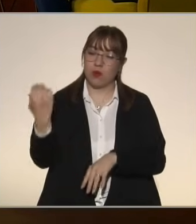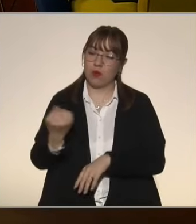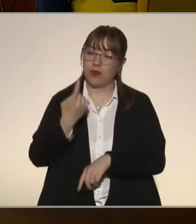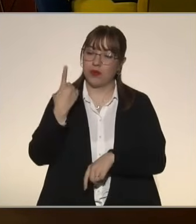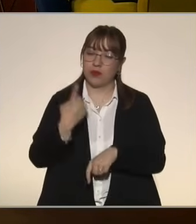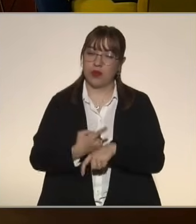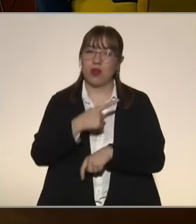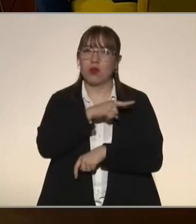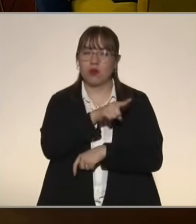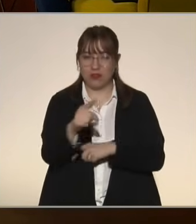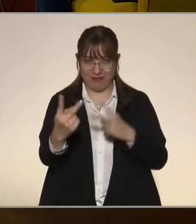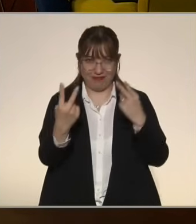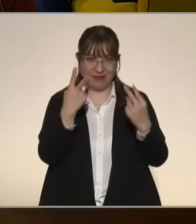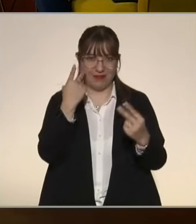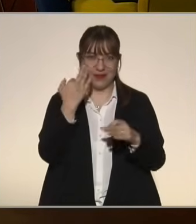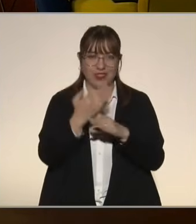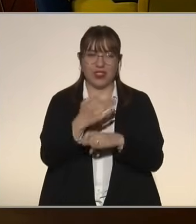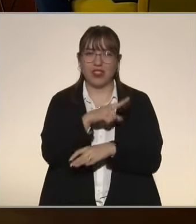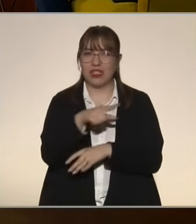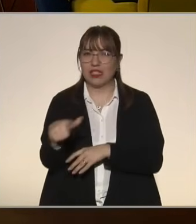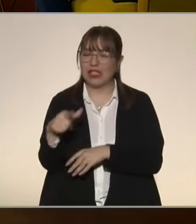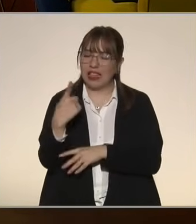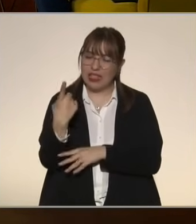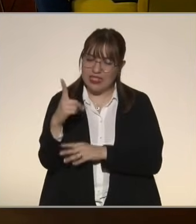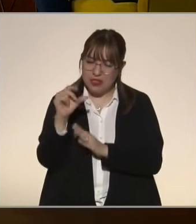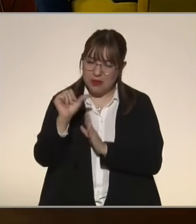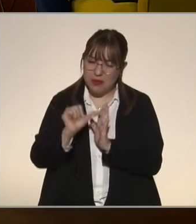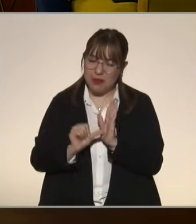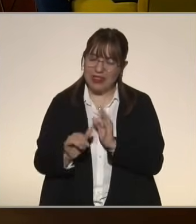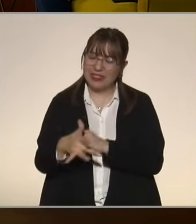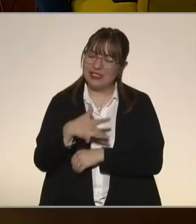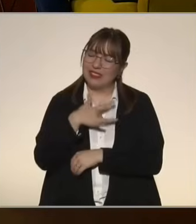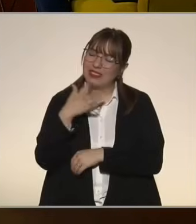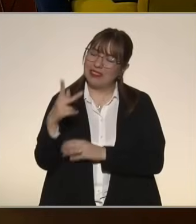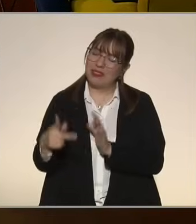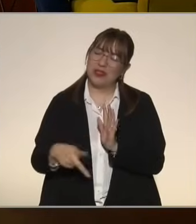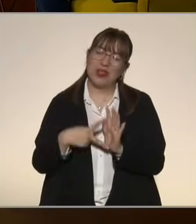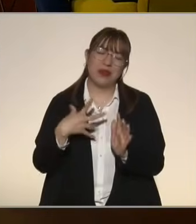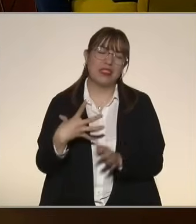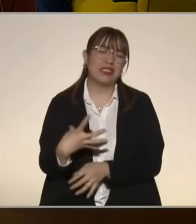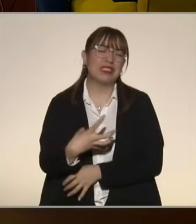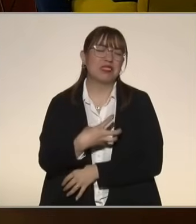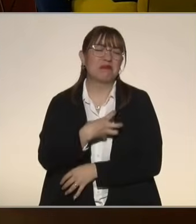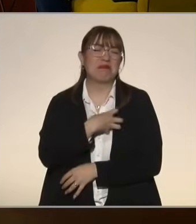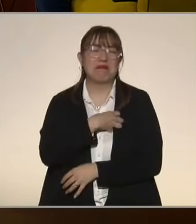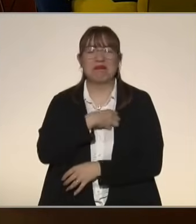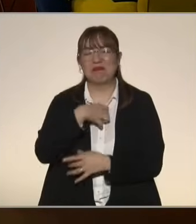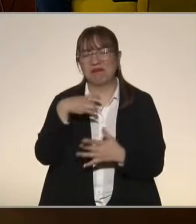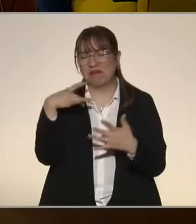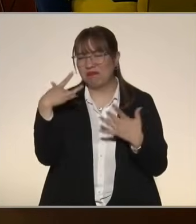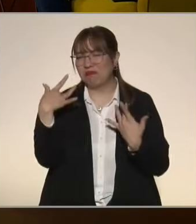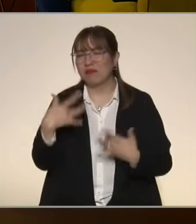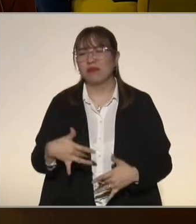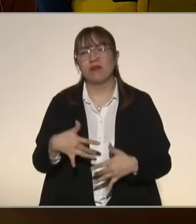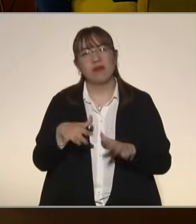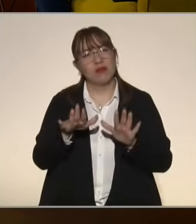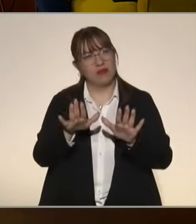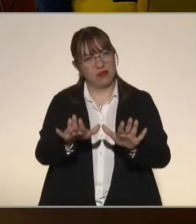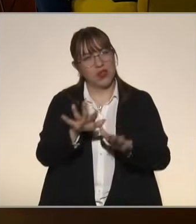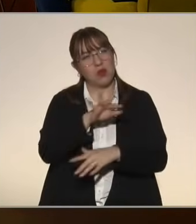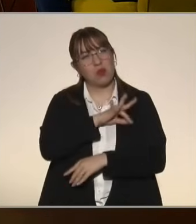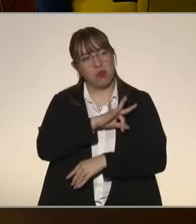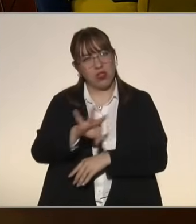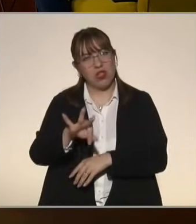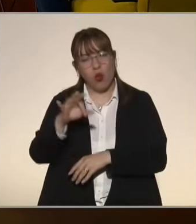están viendo están sintiendo que resurgen estos duelos, ¿no estamos hablando tal vez de una oportunidad para